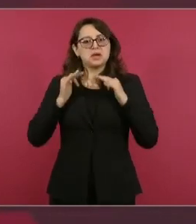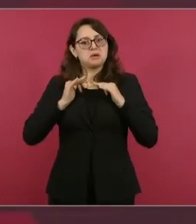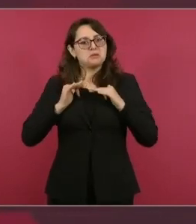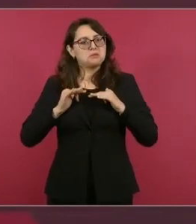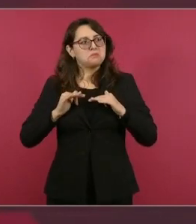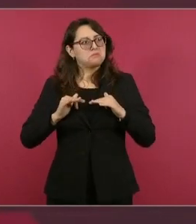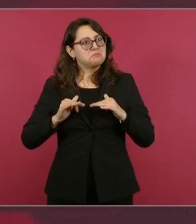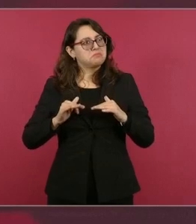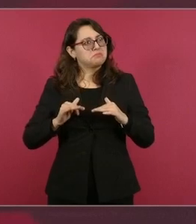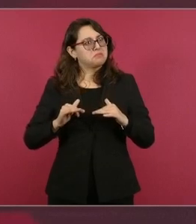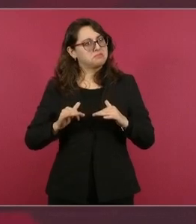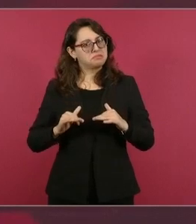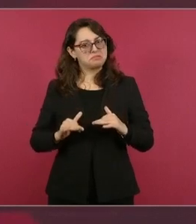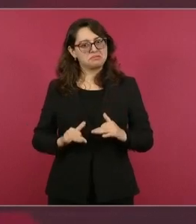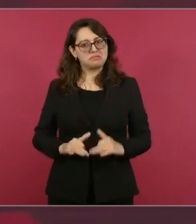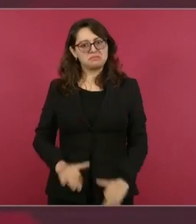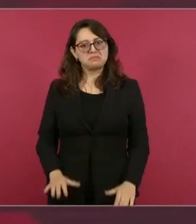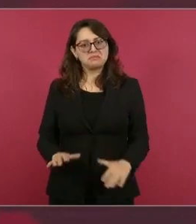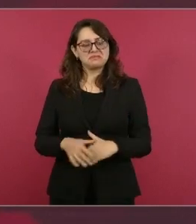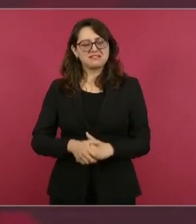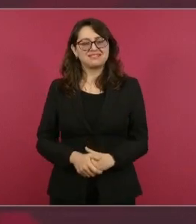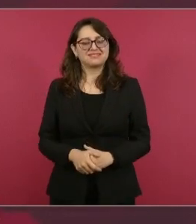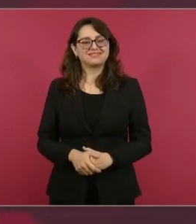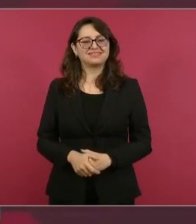Relajado, relajado, relajado. Y